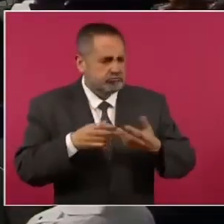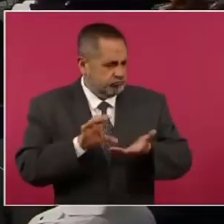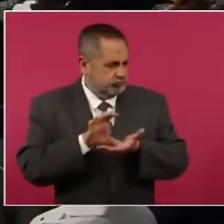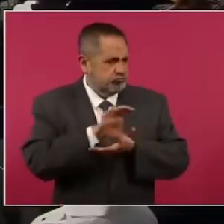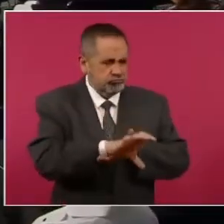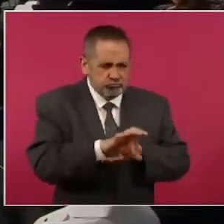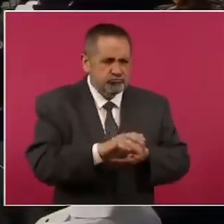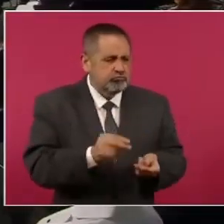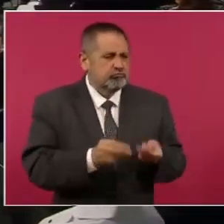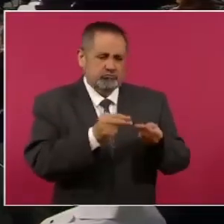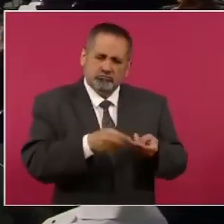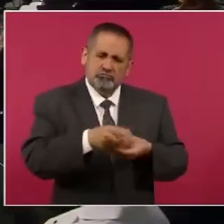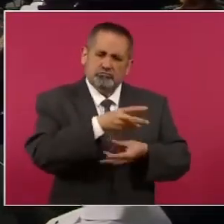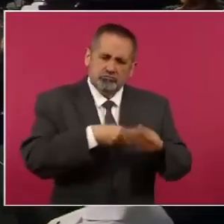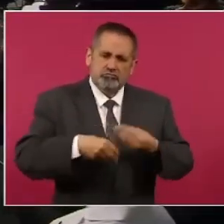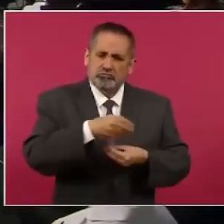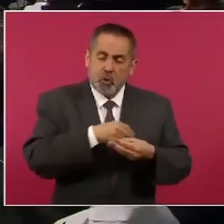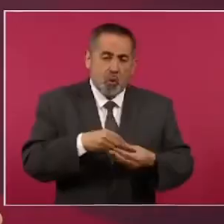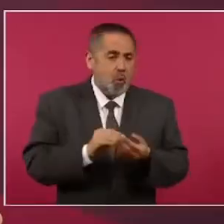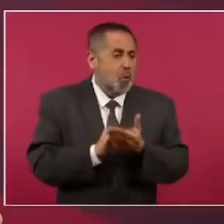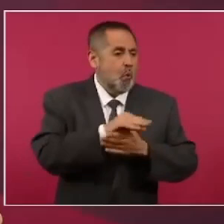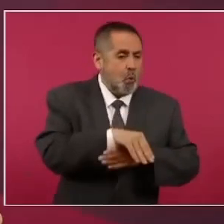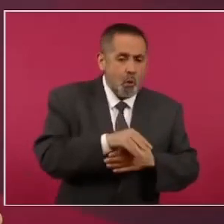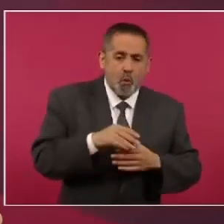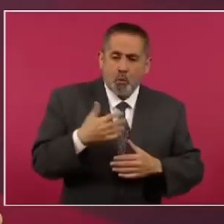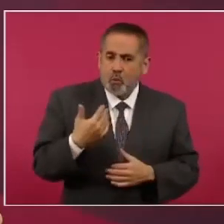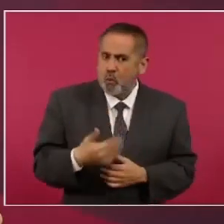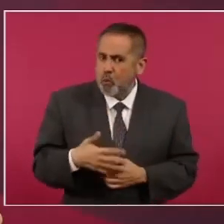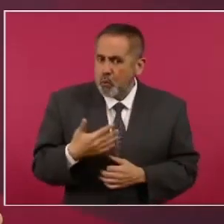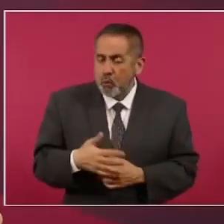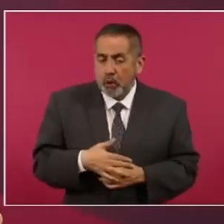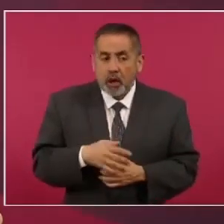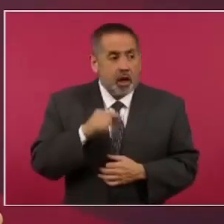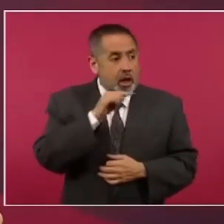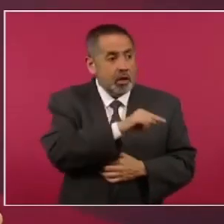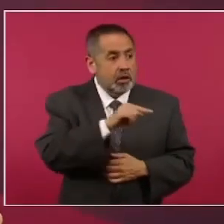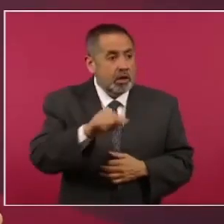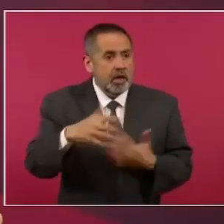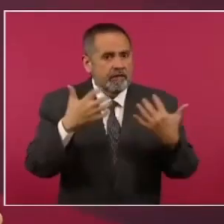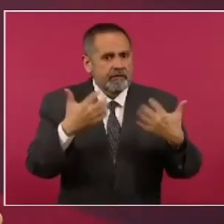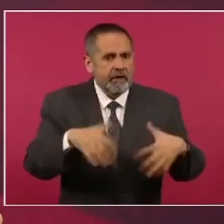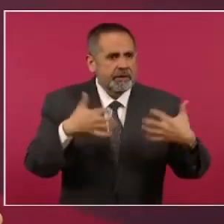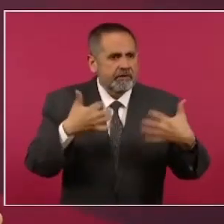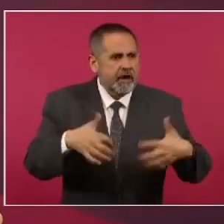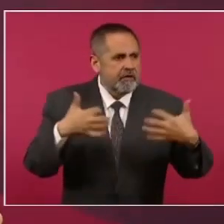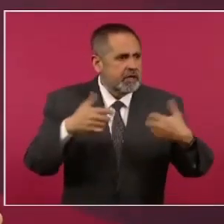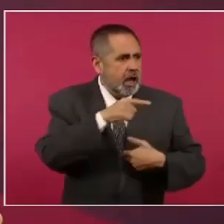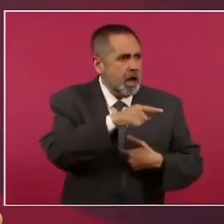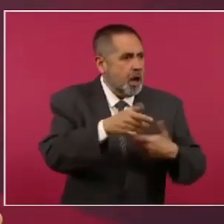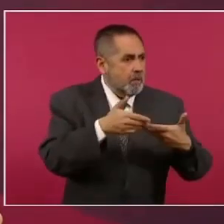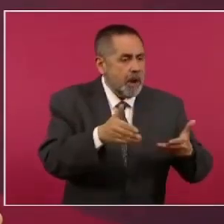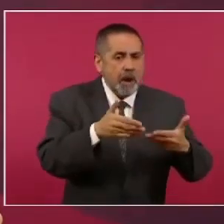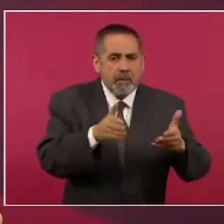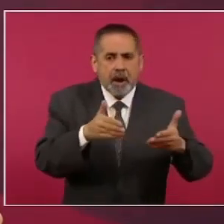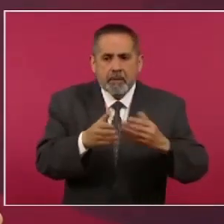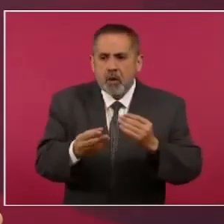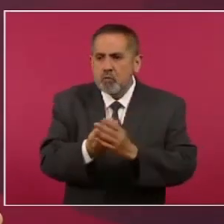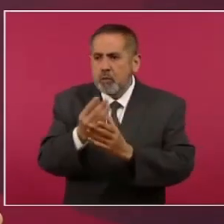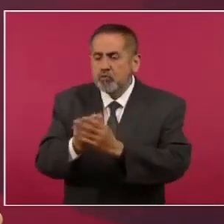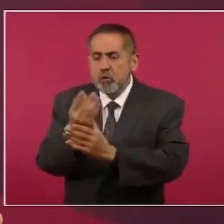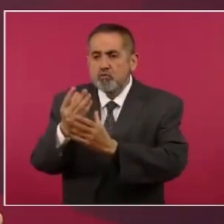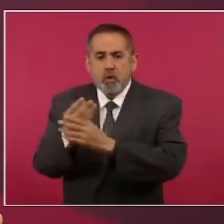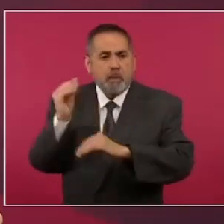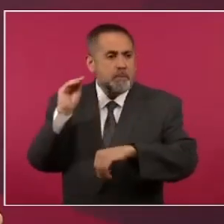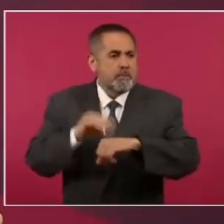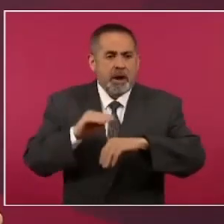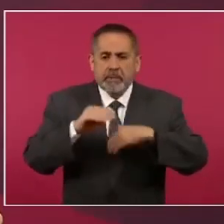extranjera, se están abriendo muchas plantas, muchas industrias. En